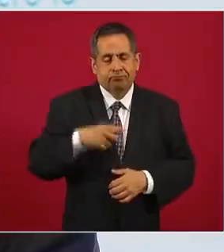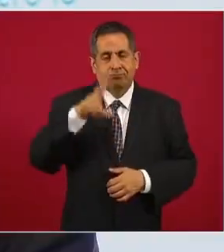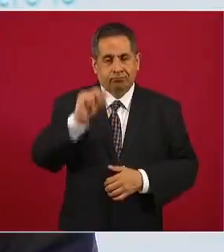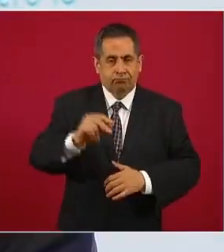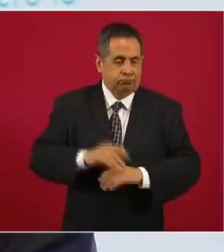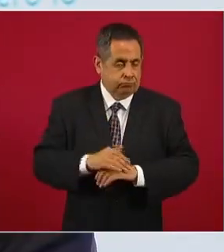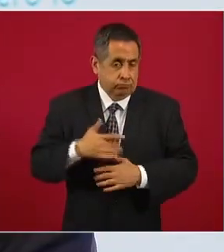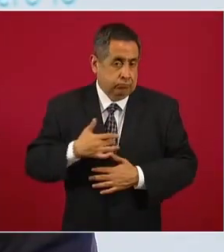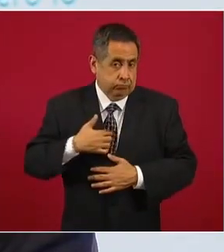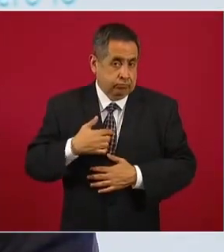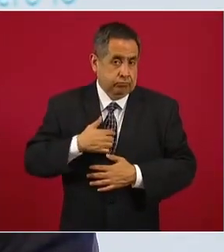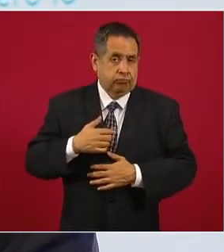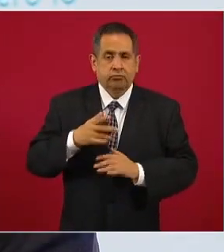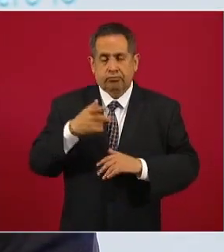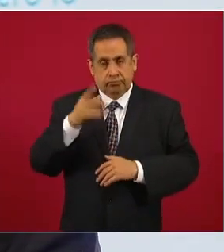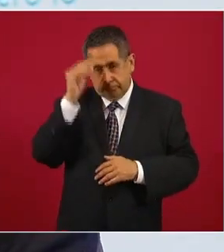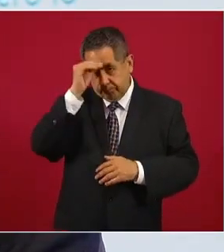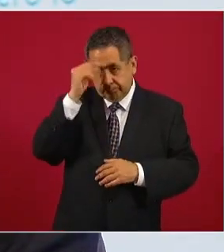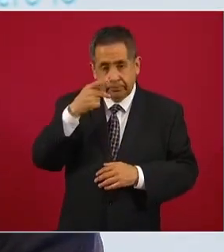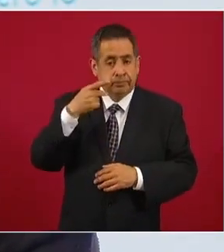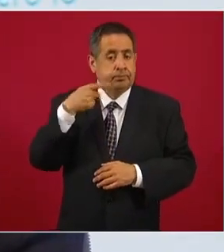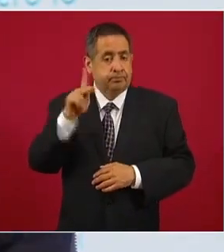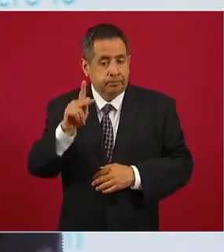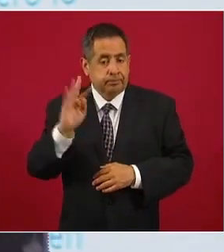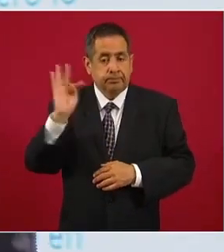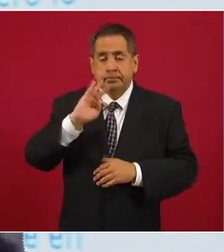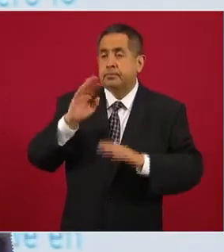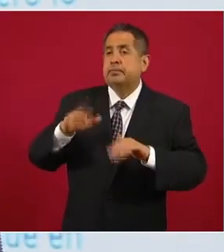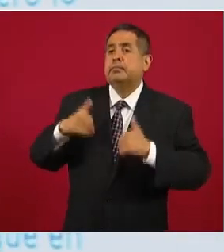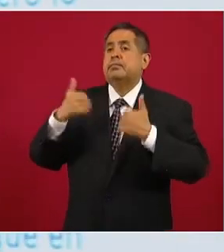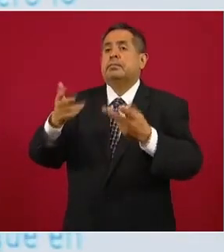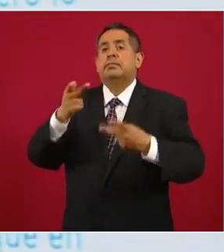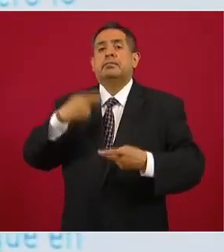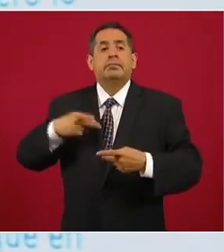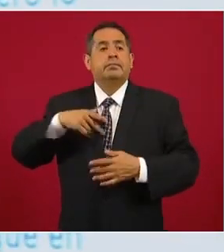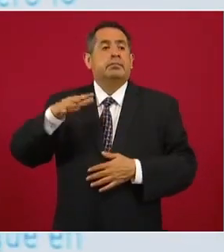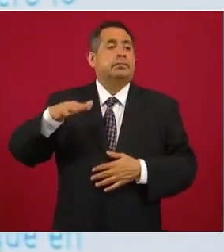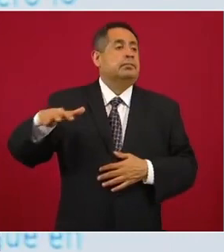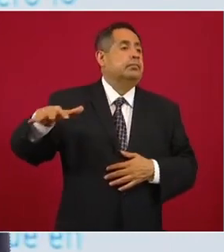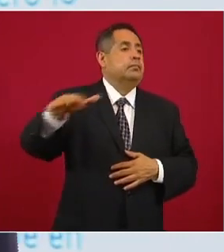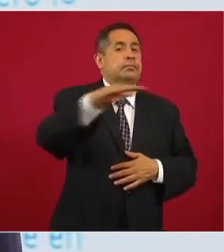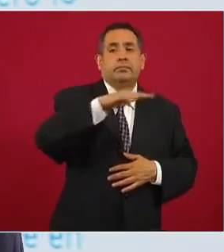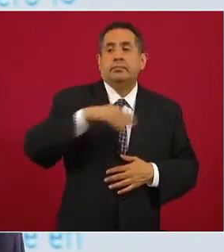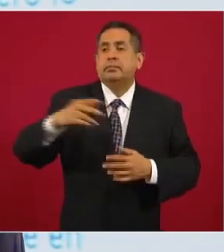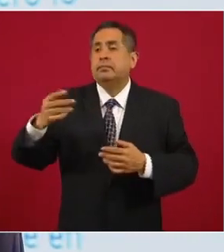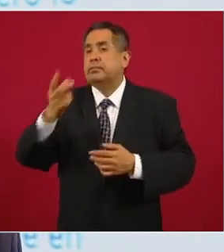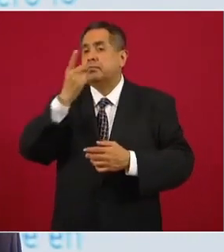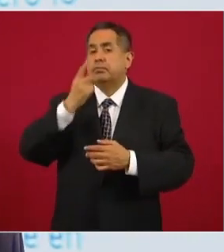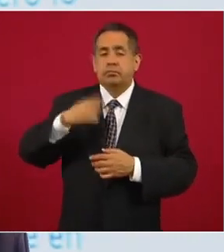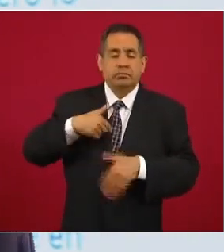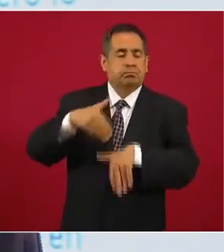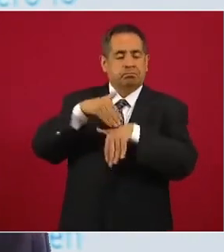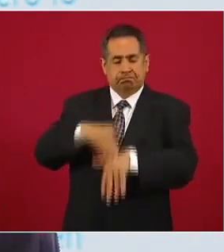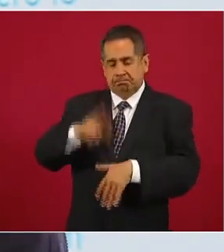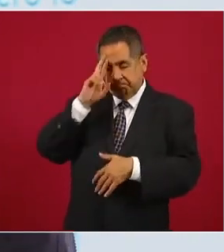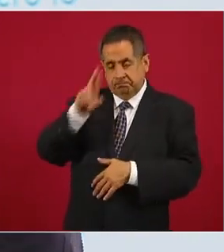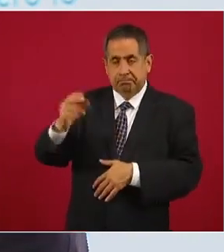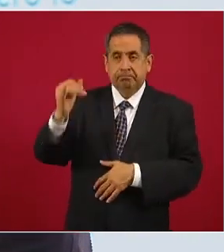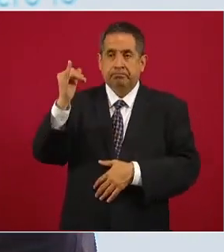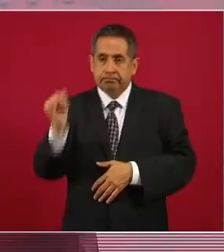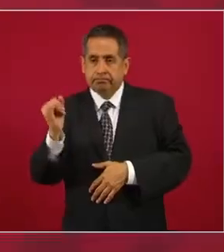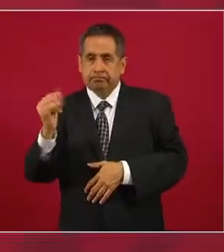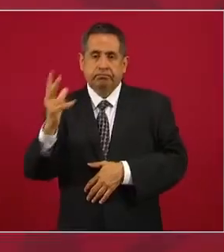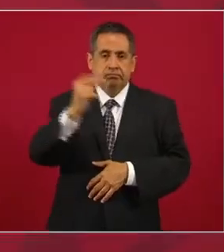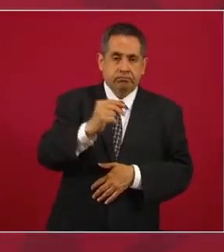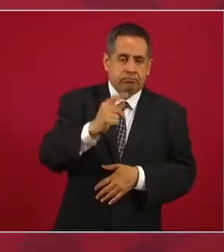Sin embargo, de realizarse la consulta, respetaré el fallo popular,